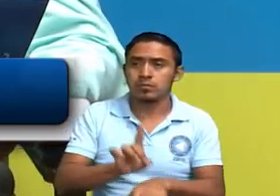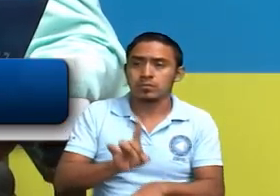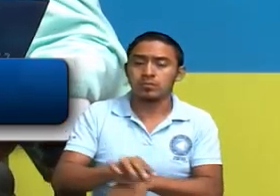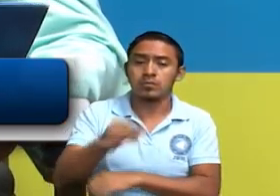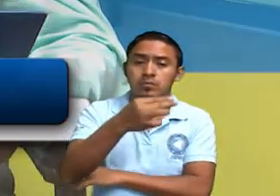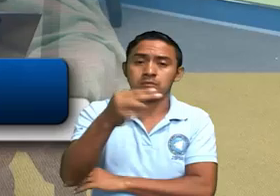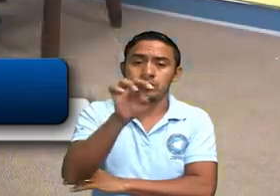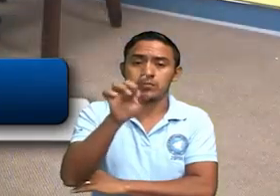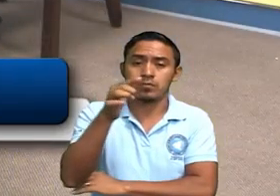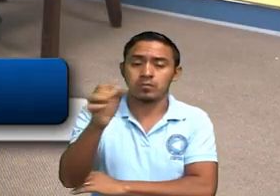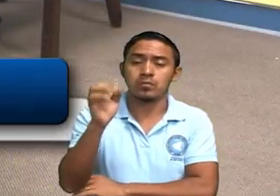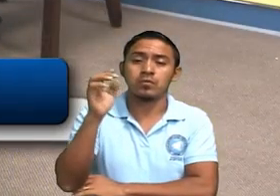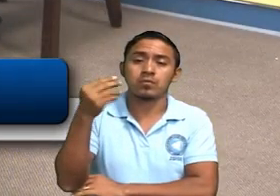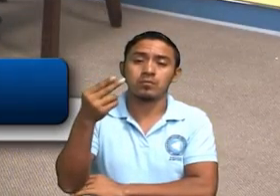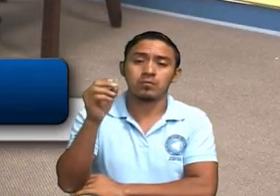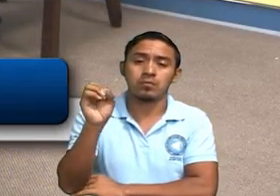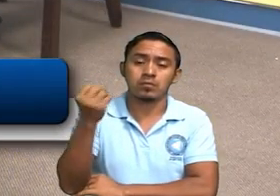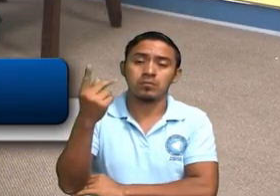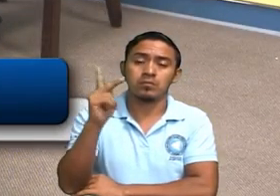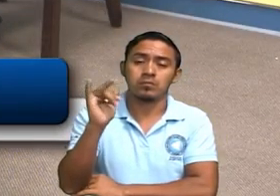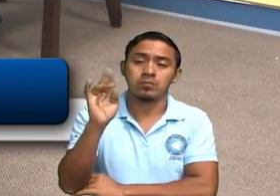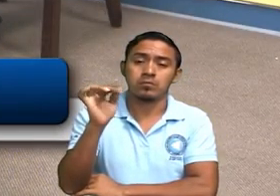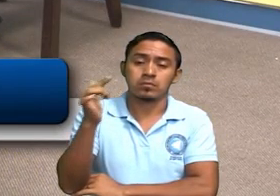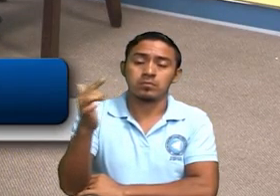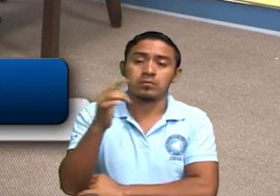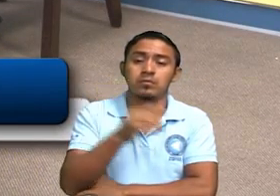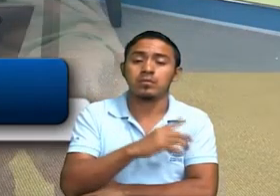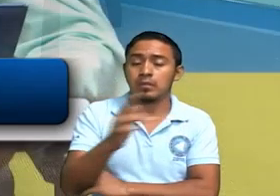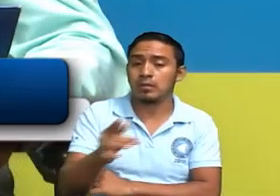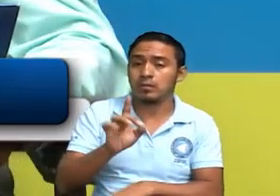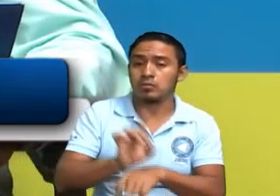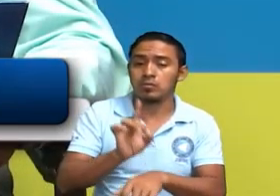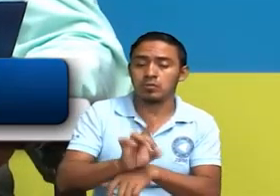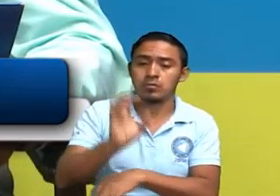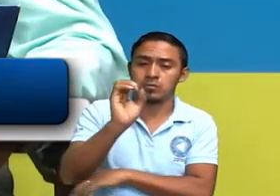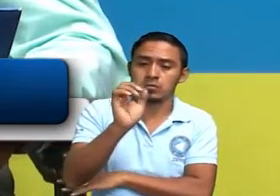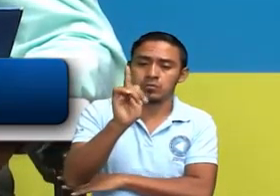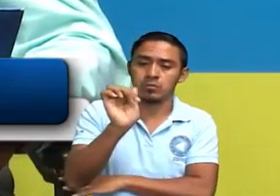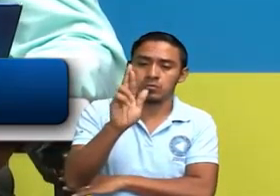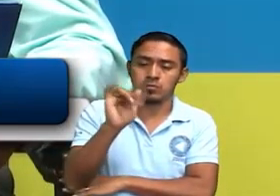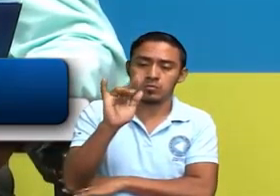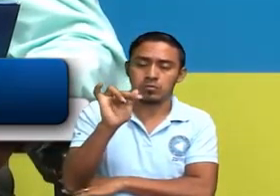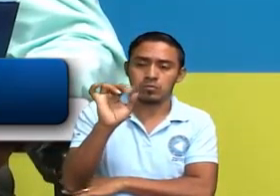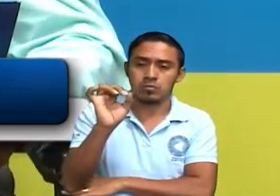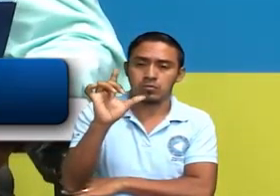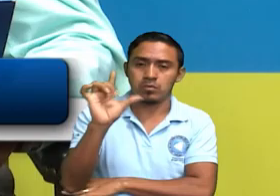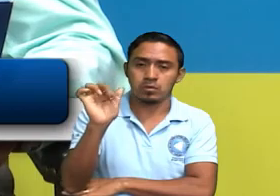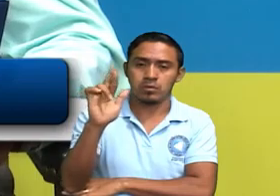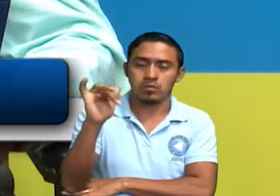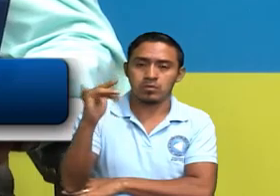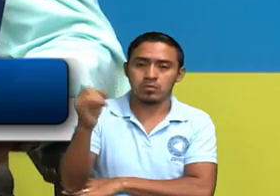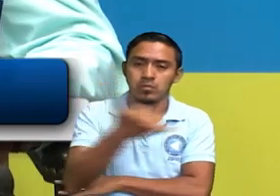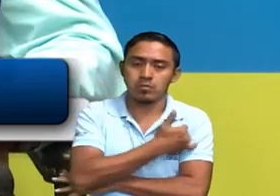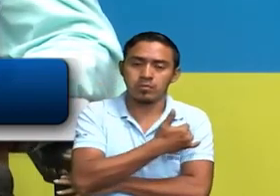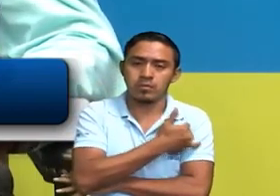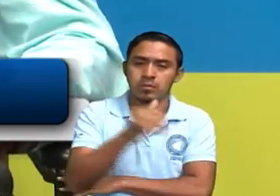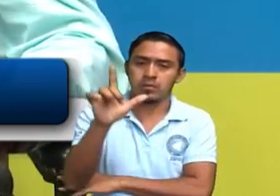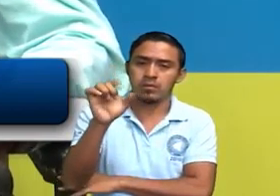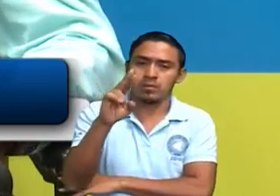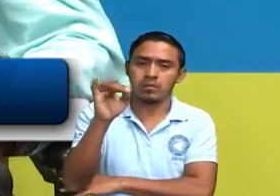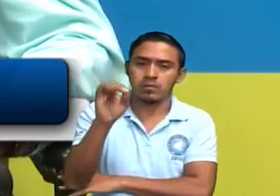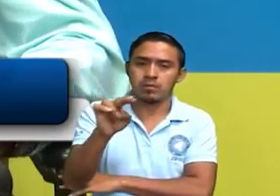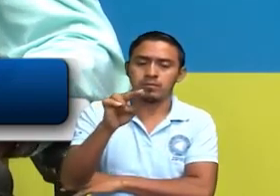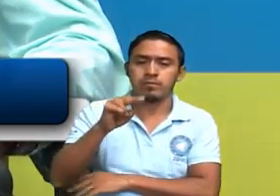Hugo Hounskin, quien es otorrinolaringólogo del Hospital de Referencia Nacional Escuela Antonio Lenín Fonseca. Usted no le